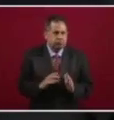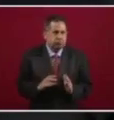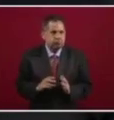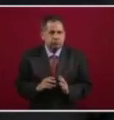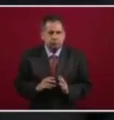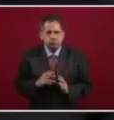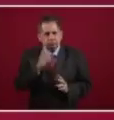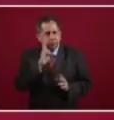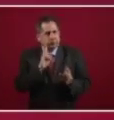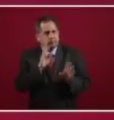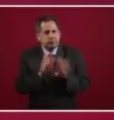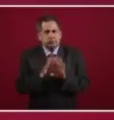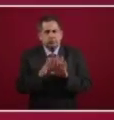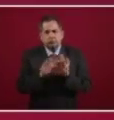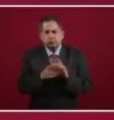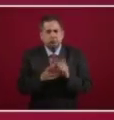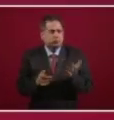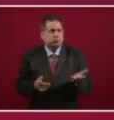ver